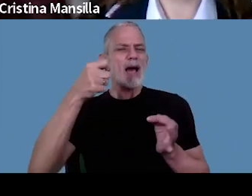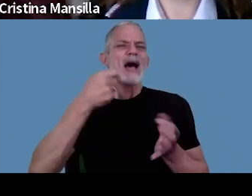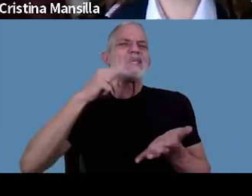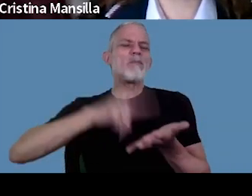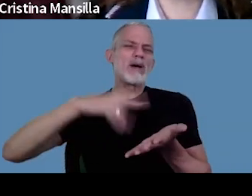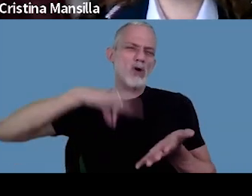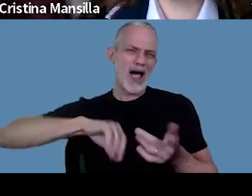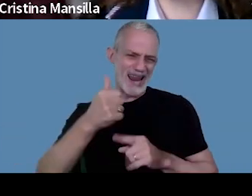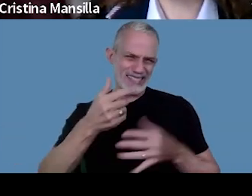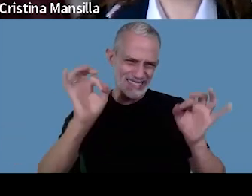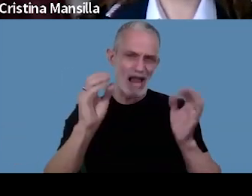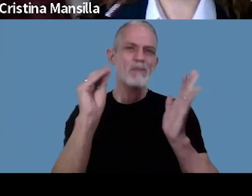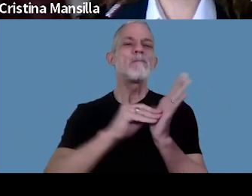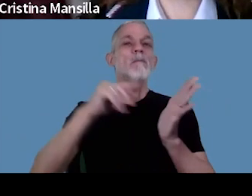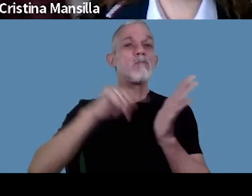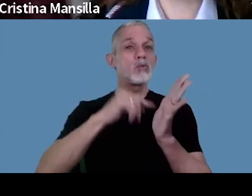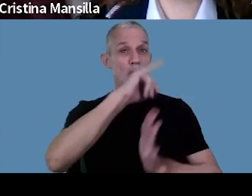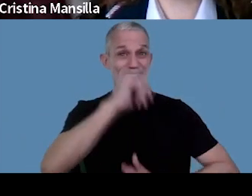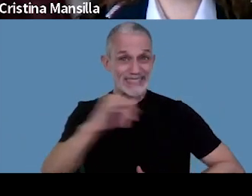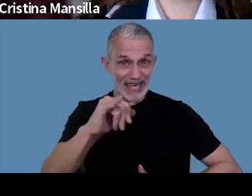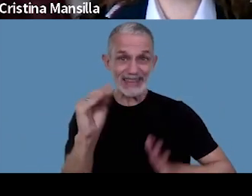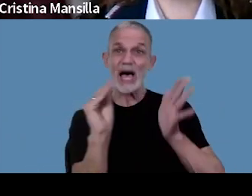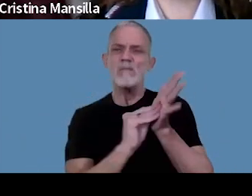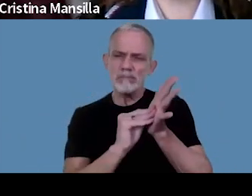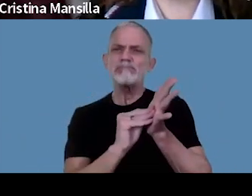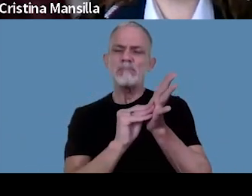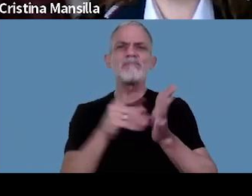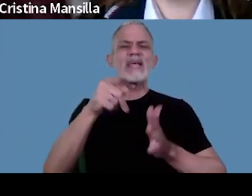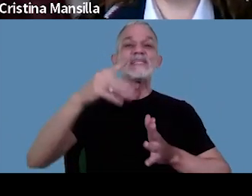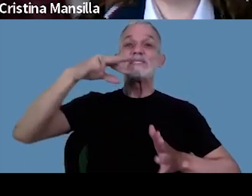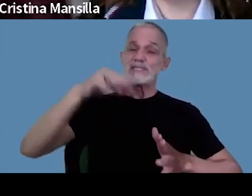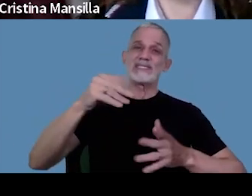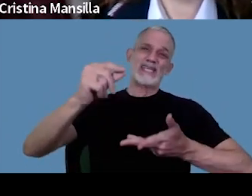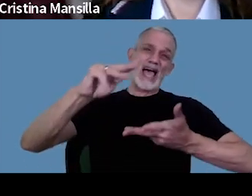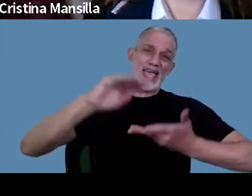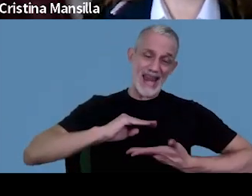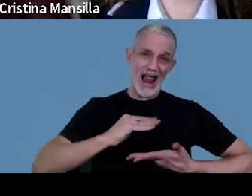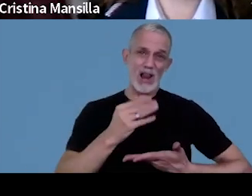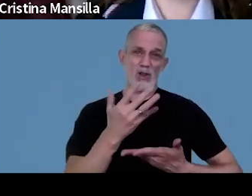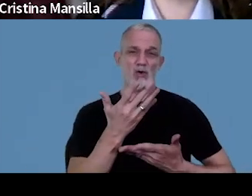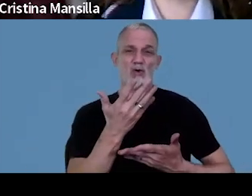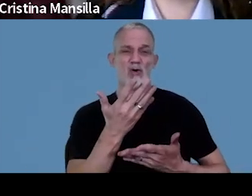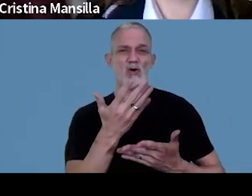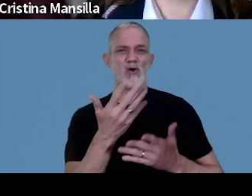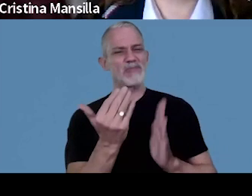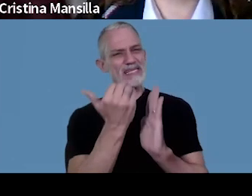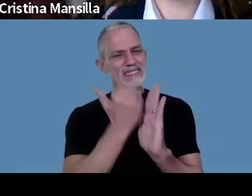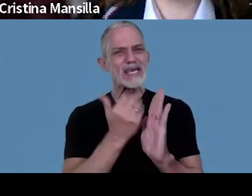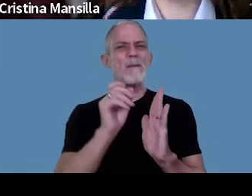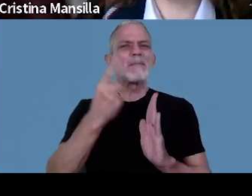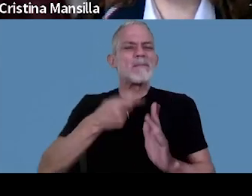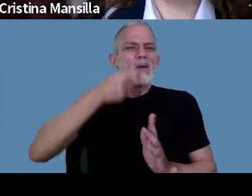ganancias, inciso Z, se determina que el sueldo anual complementario, la primer cuota del